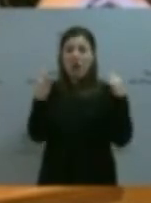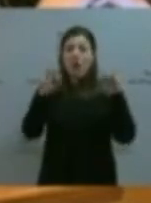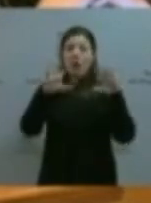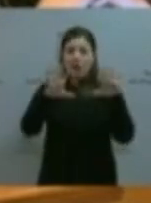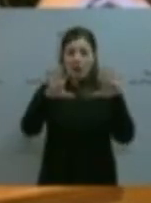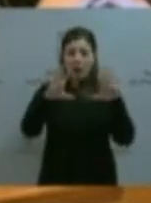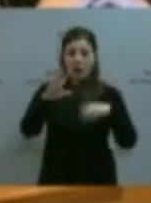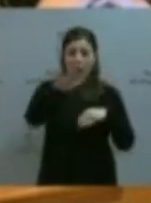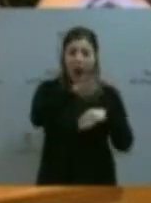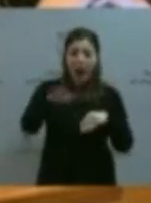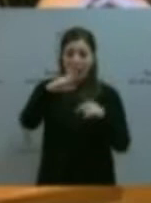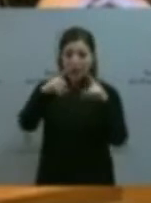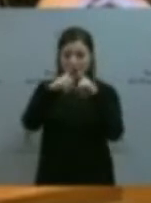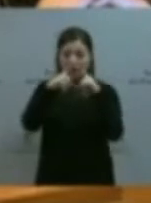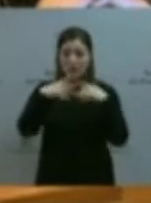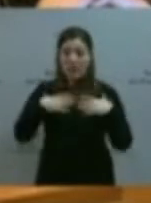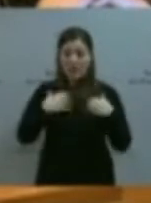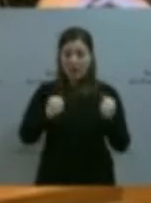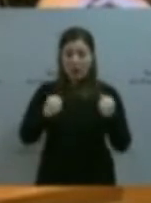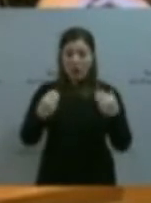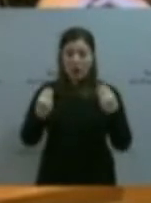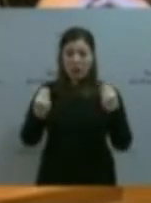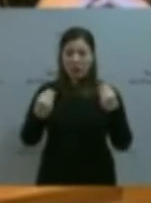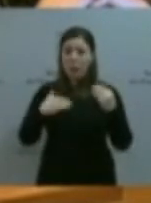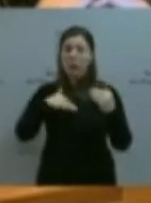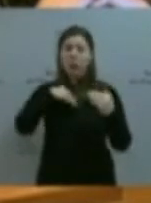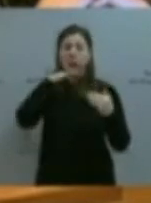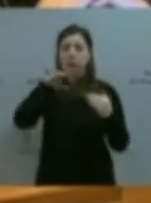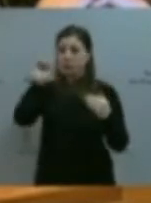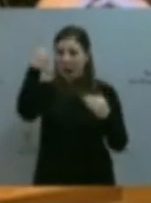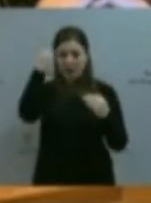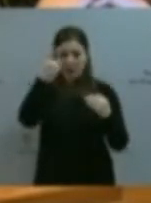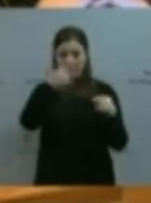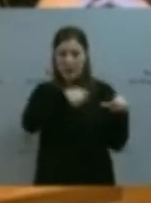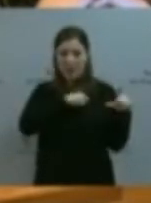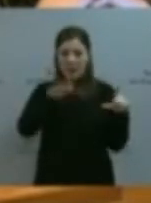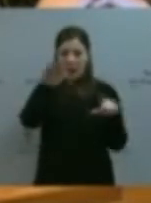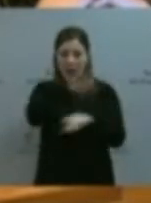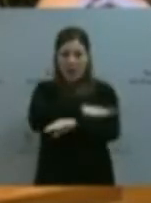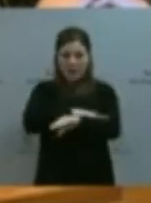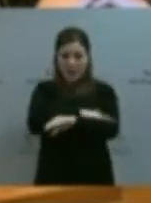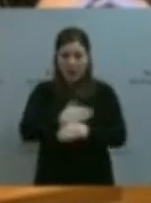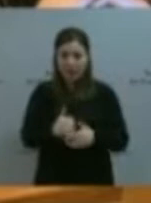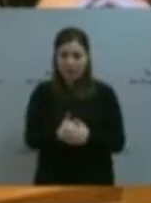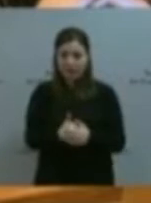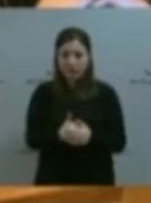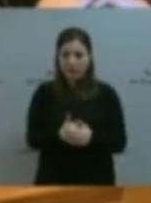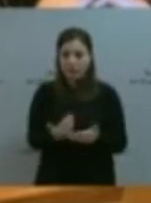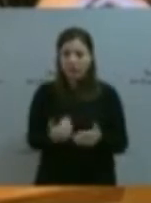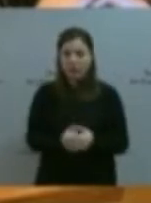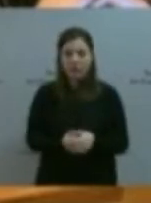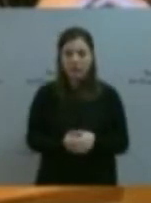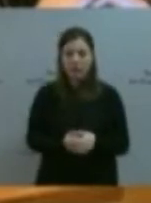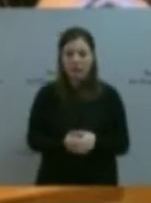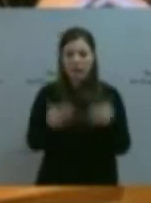según el informe de la Organización Médica Colegial sobre la situación de la atención primaria en España, ¿no? ¿Cómo usted califica